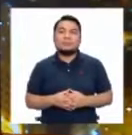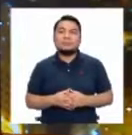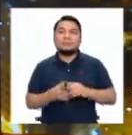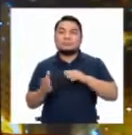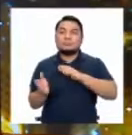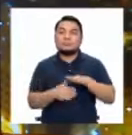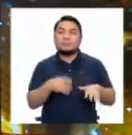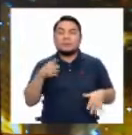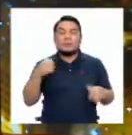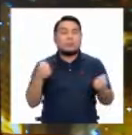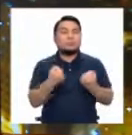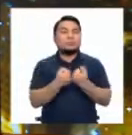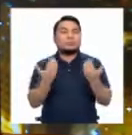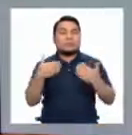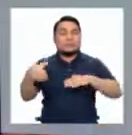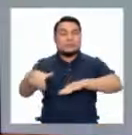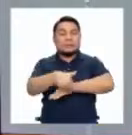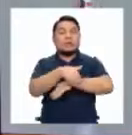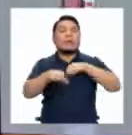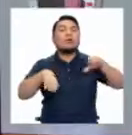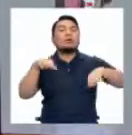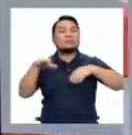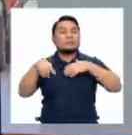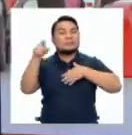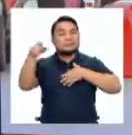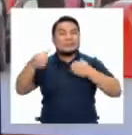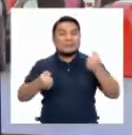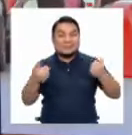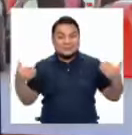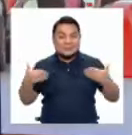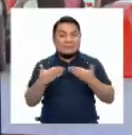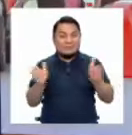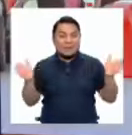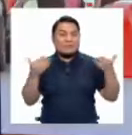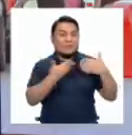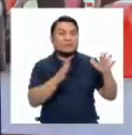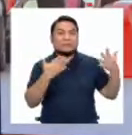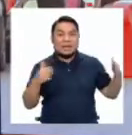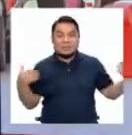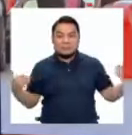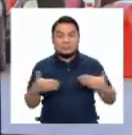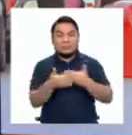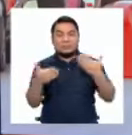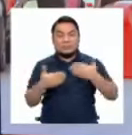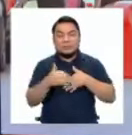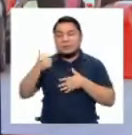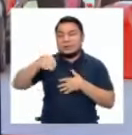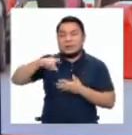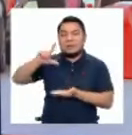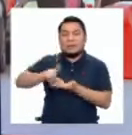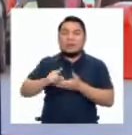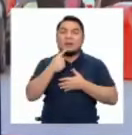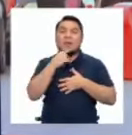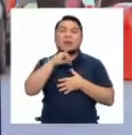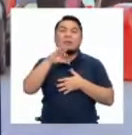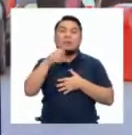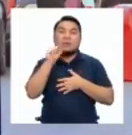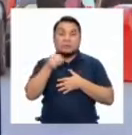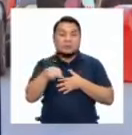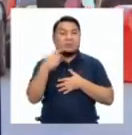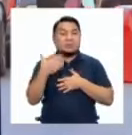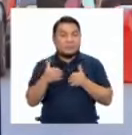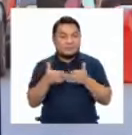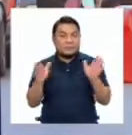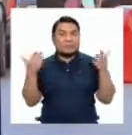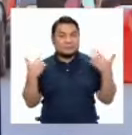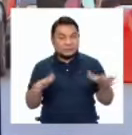Un accidente se registró en la Costa Verde tras la reapertura del tránsito al público. El alcalde de Lima, Jorge Muñoz, manifestó que con la reanudación de